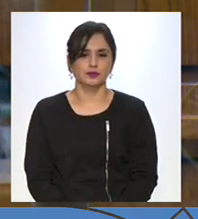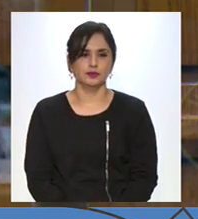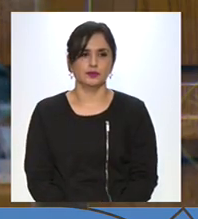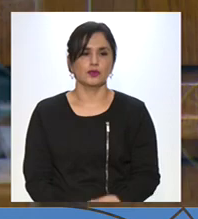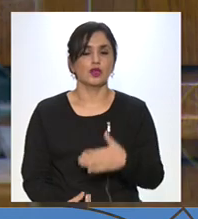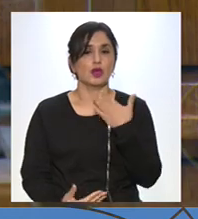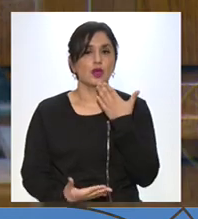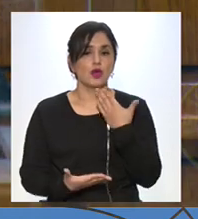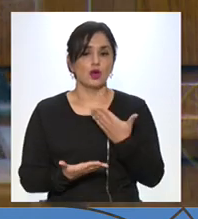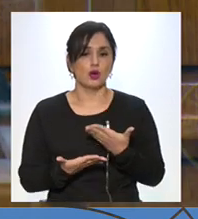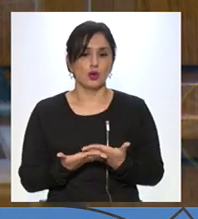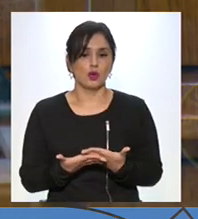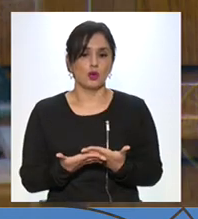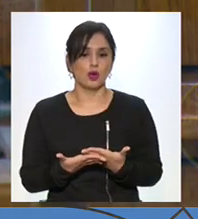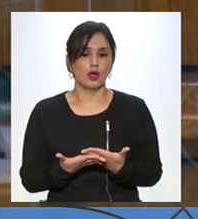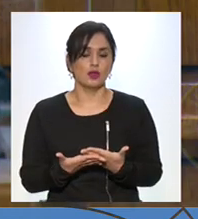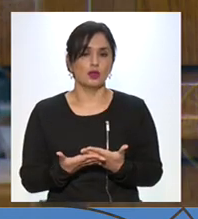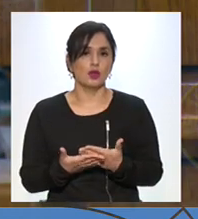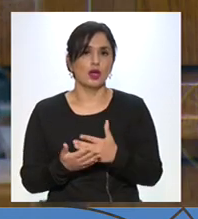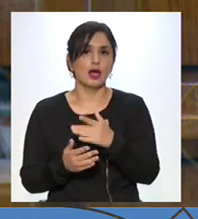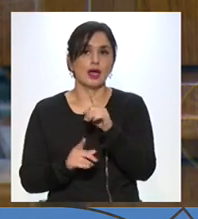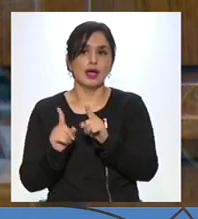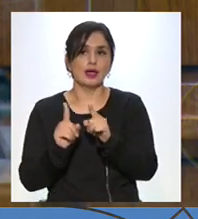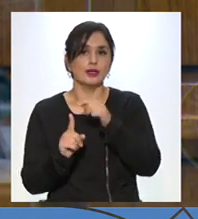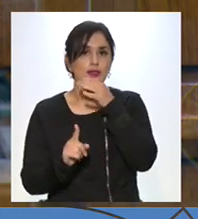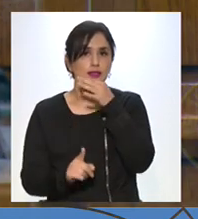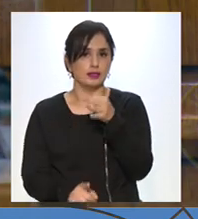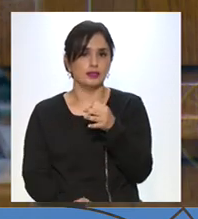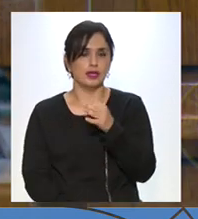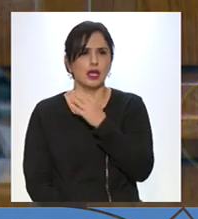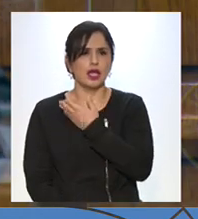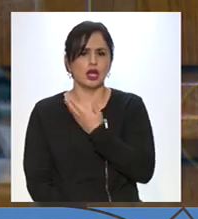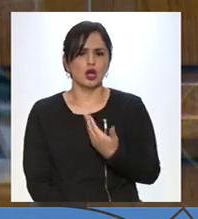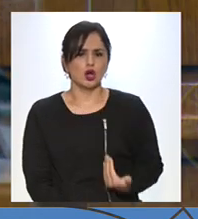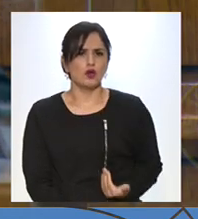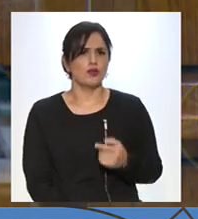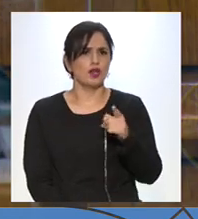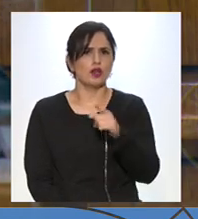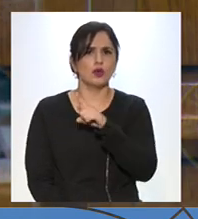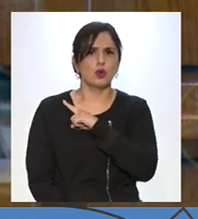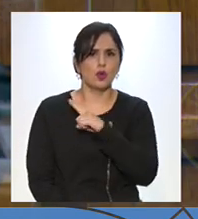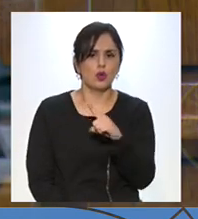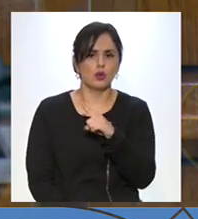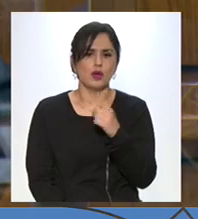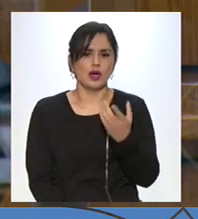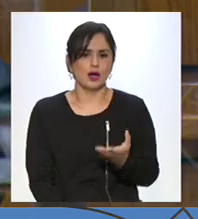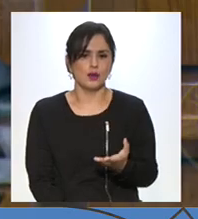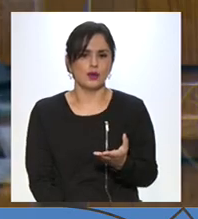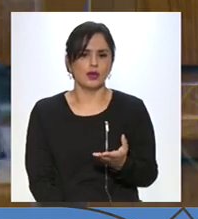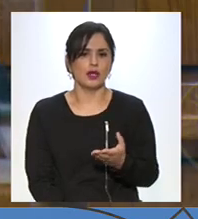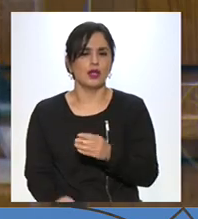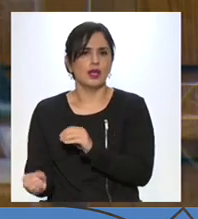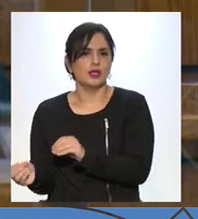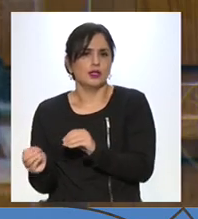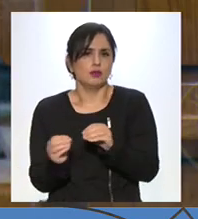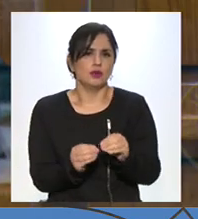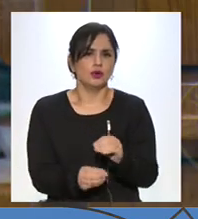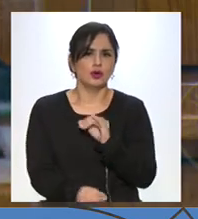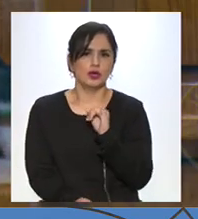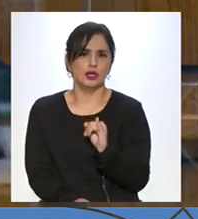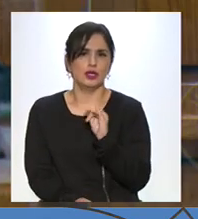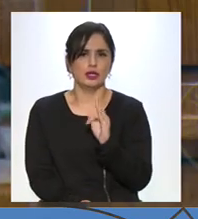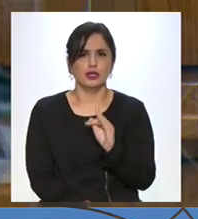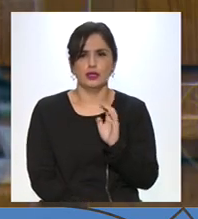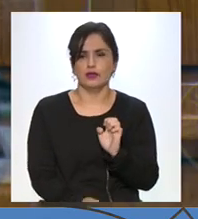cuando se dice, algún senador decía, el gobierno es culpable ahora de prorrogar el IFE